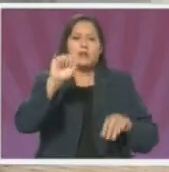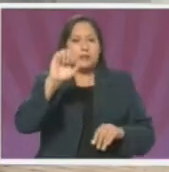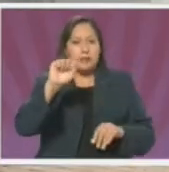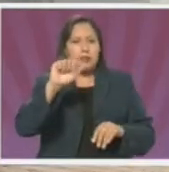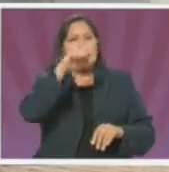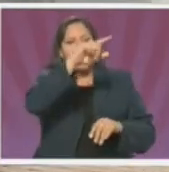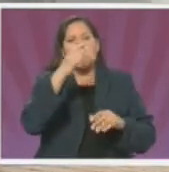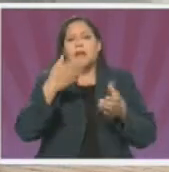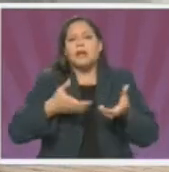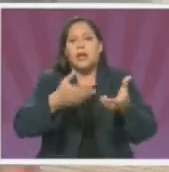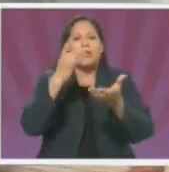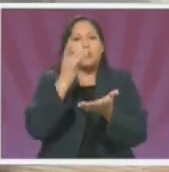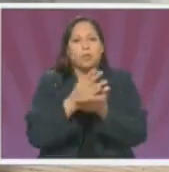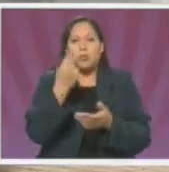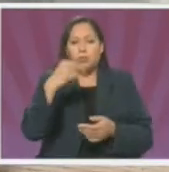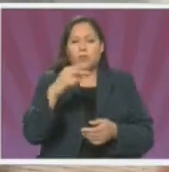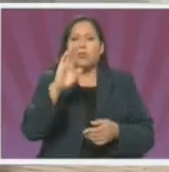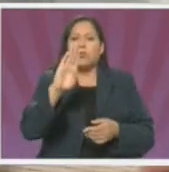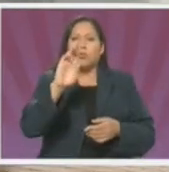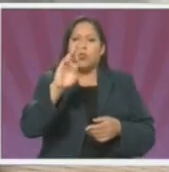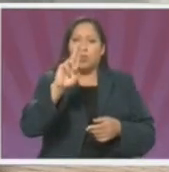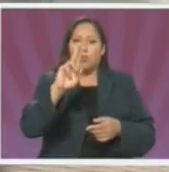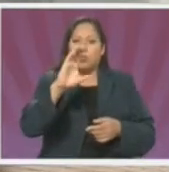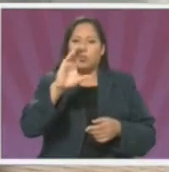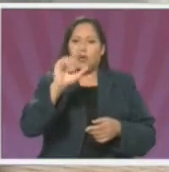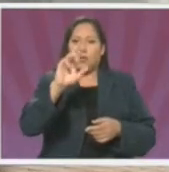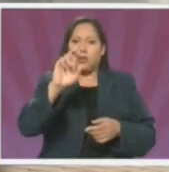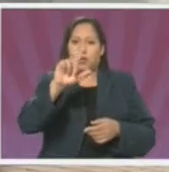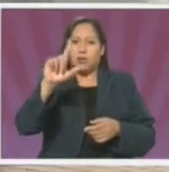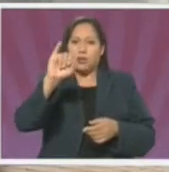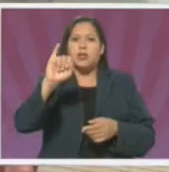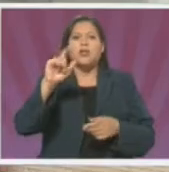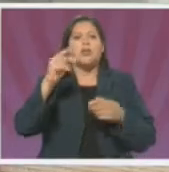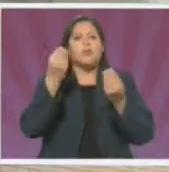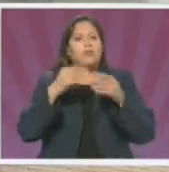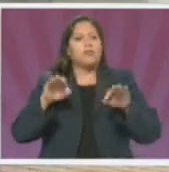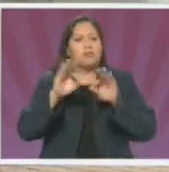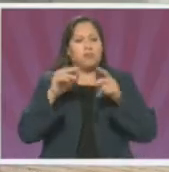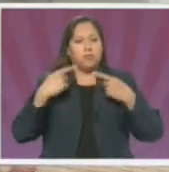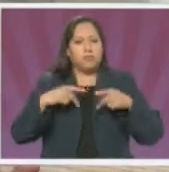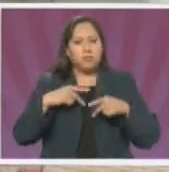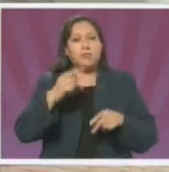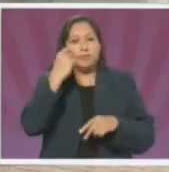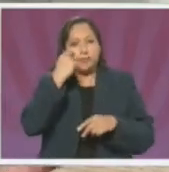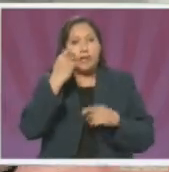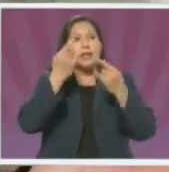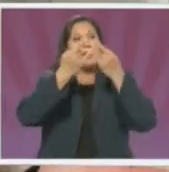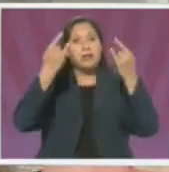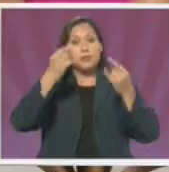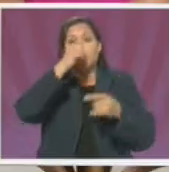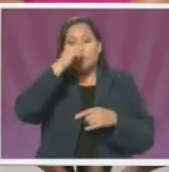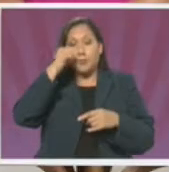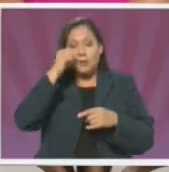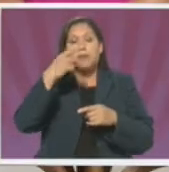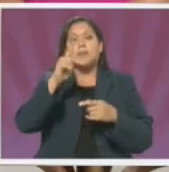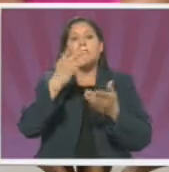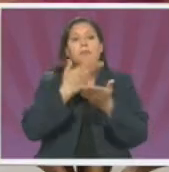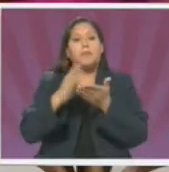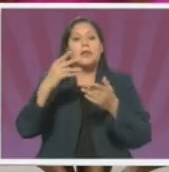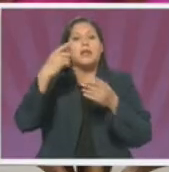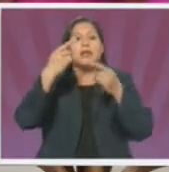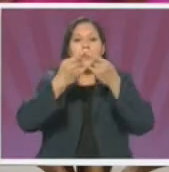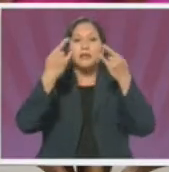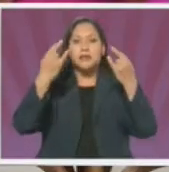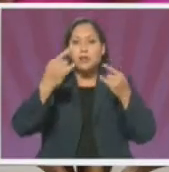llamaba Bucareli en honor a un importante personaje. ¿Cómo ves si nos vamos aparte de la historia de la Juárez, pero también aparte de la historia